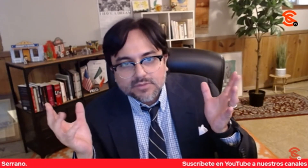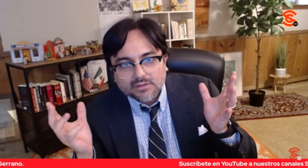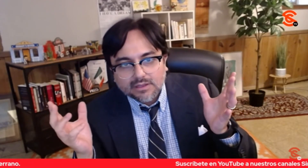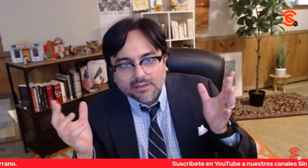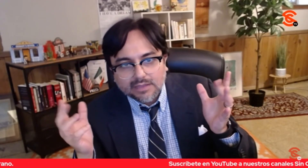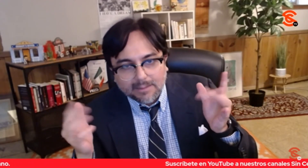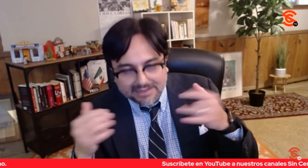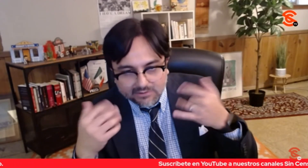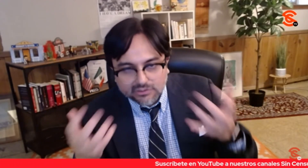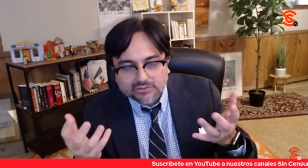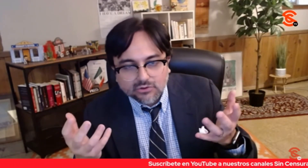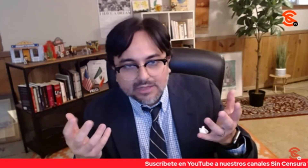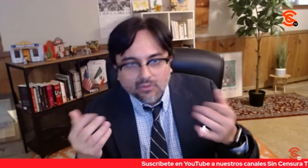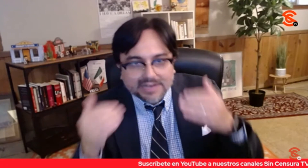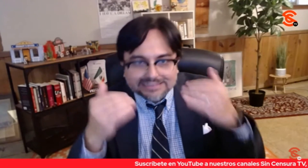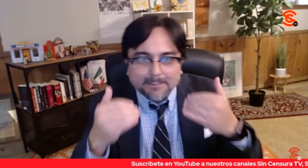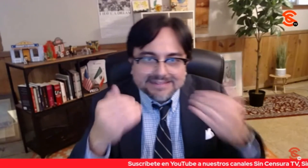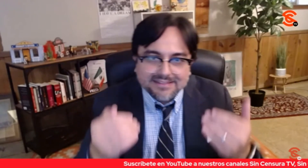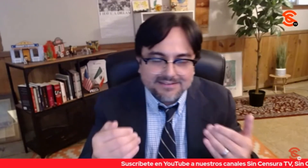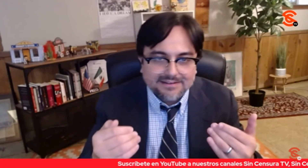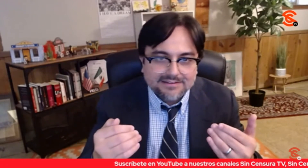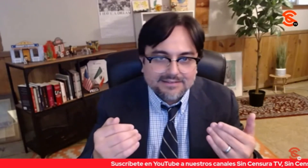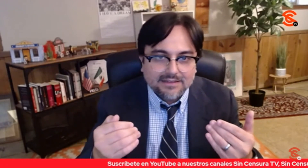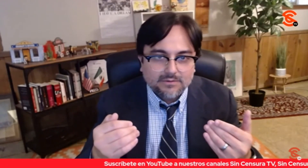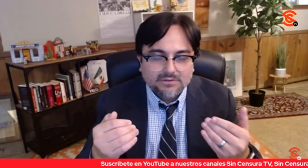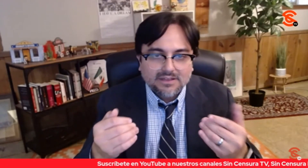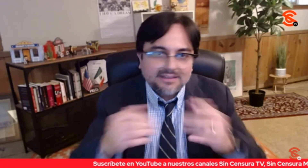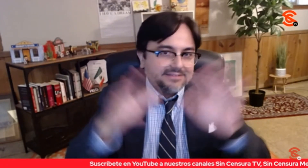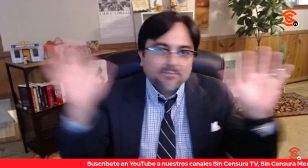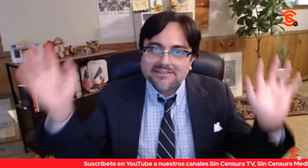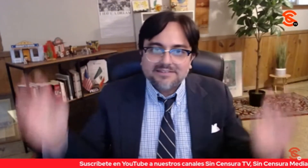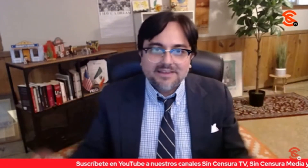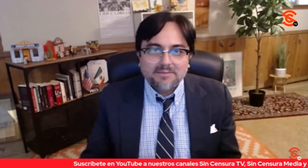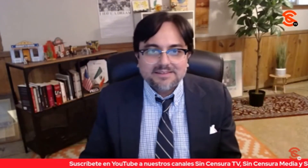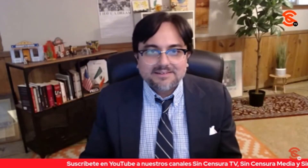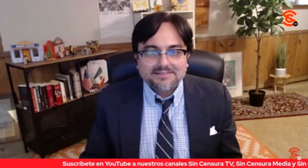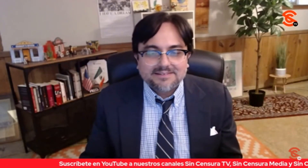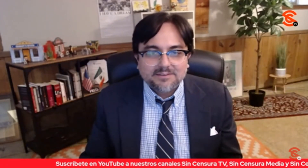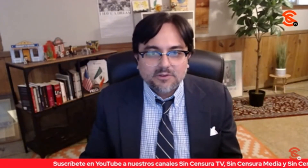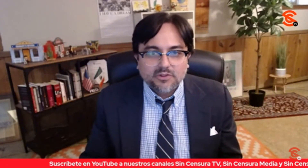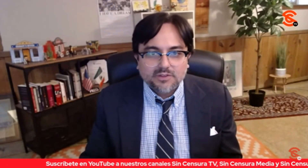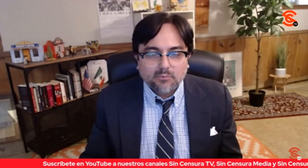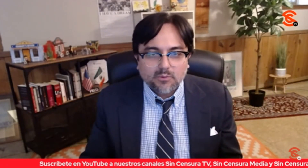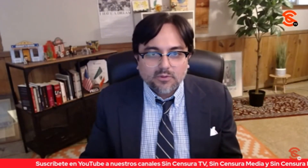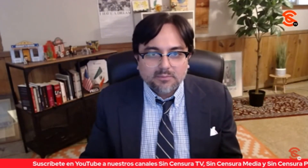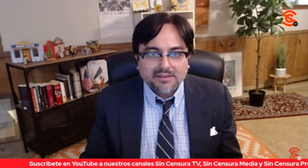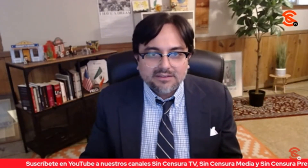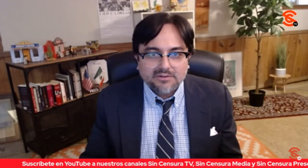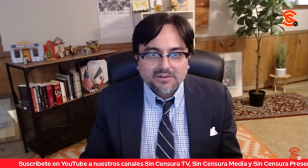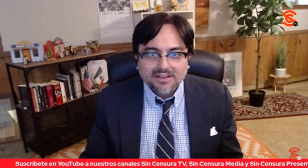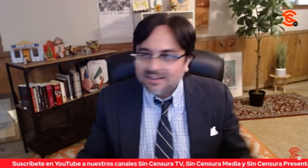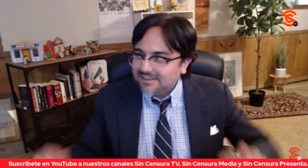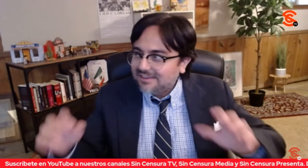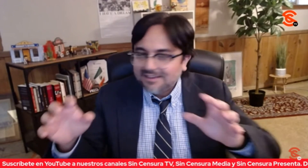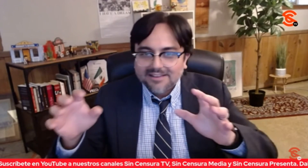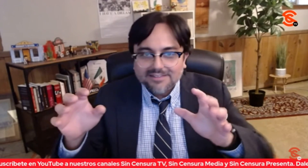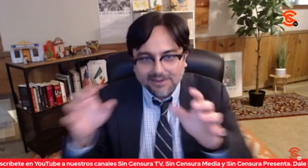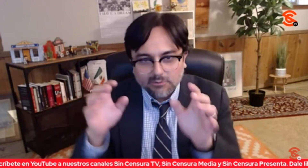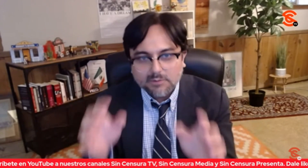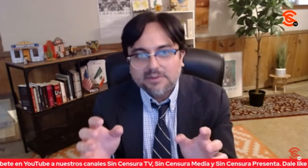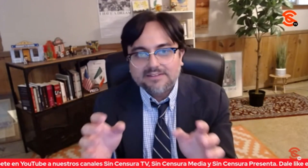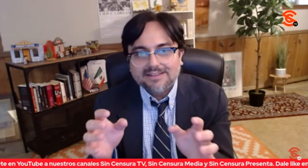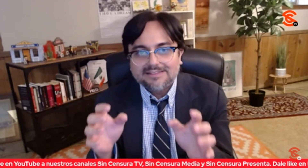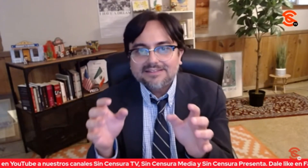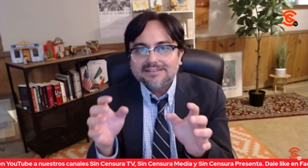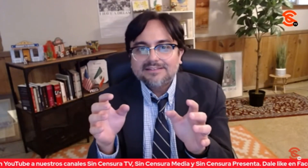presidente habría sido sancionado directamente desde el Estado, aquí simple y sencillamente se le está exhibiendo ante el pueblo de México. Aquí